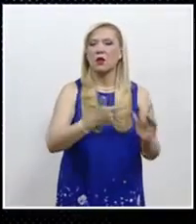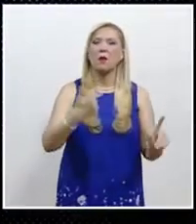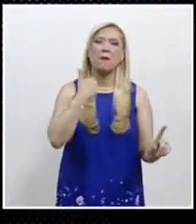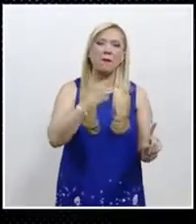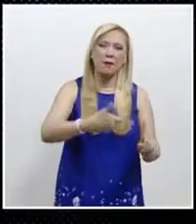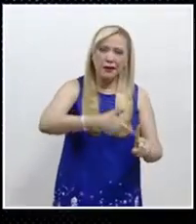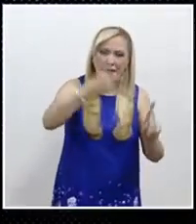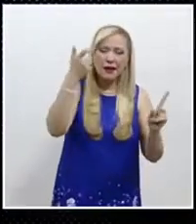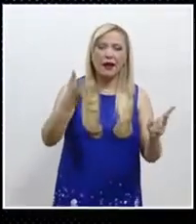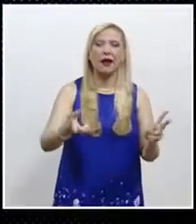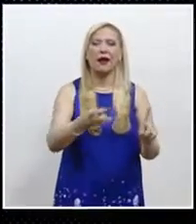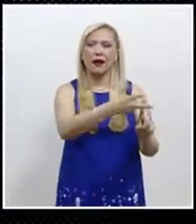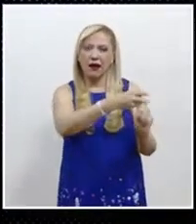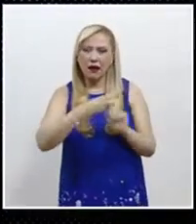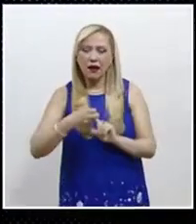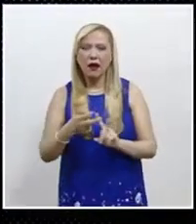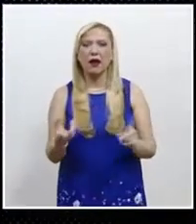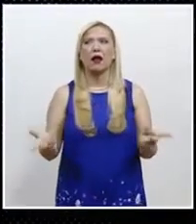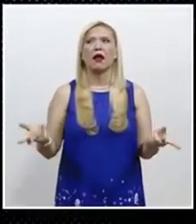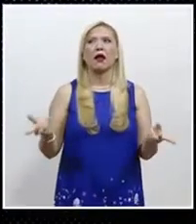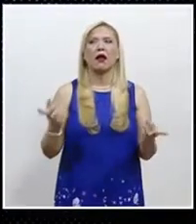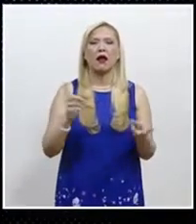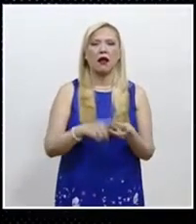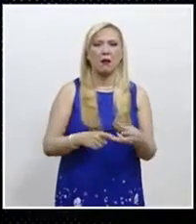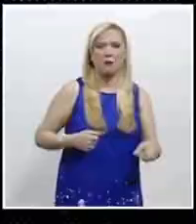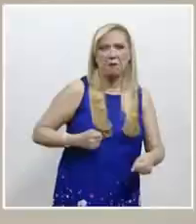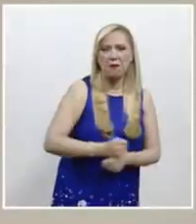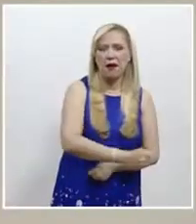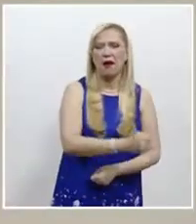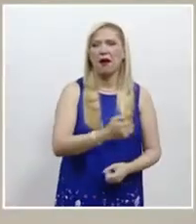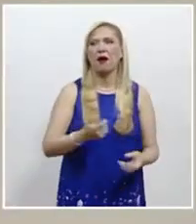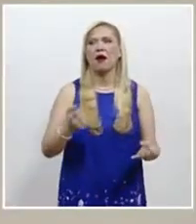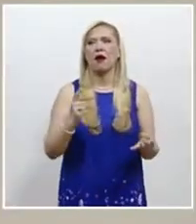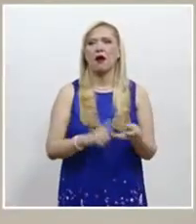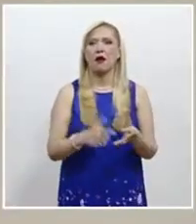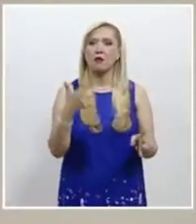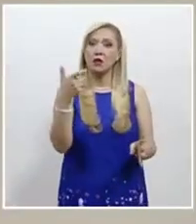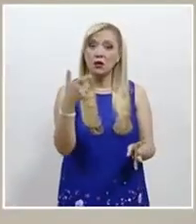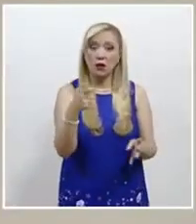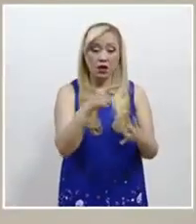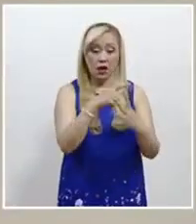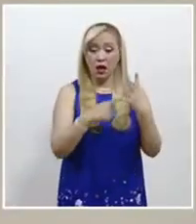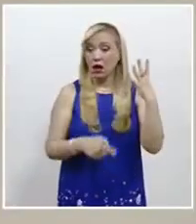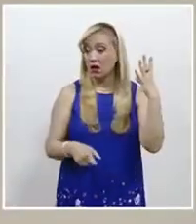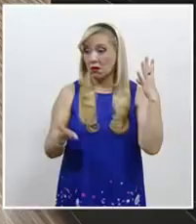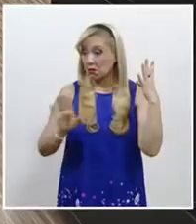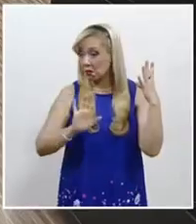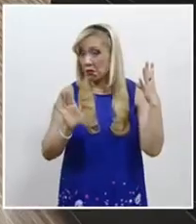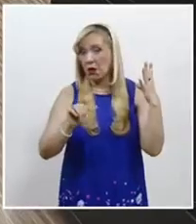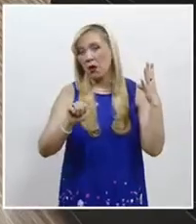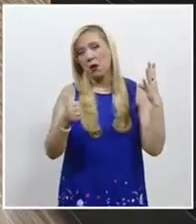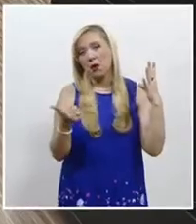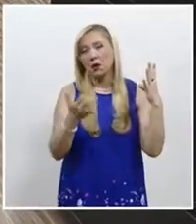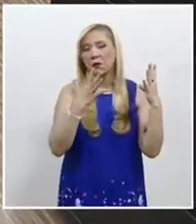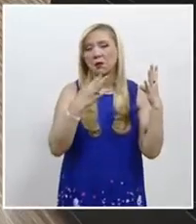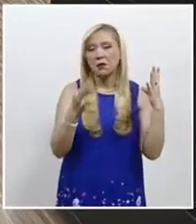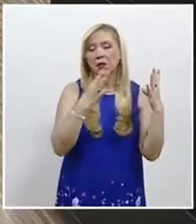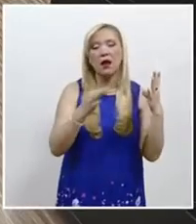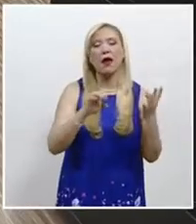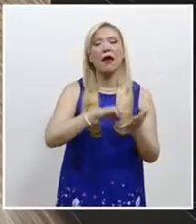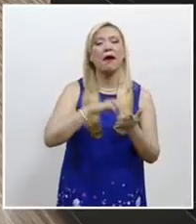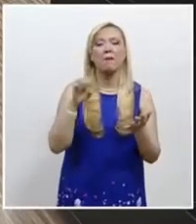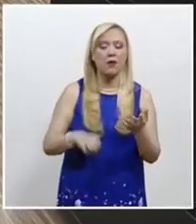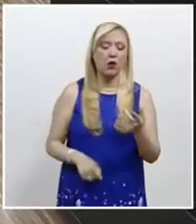la integridad corporal, secuestro o cuando se hayan utilizado armas de fuego. Entre los delitos que perdona la ley de